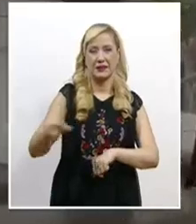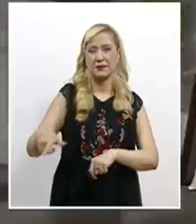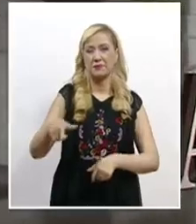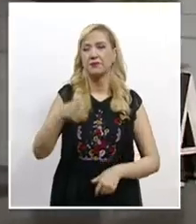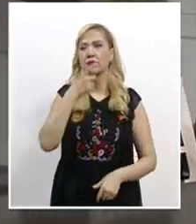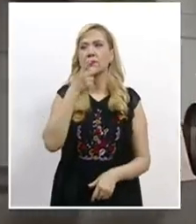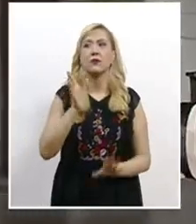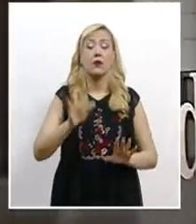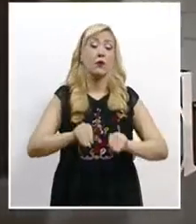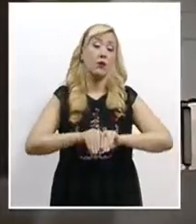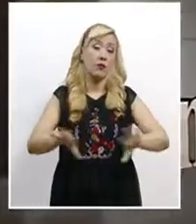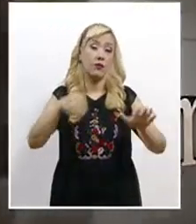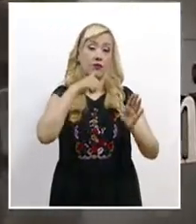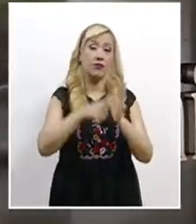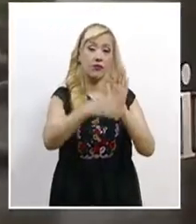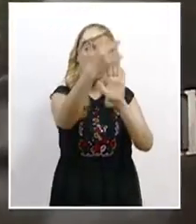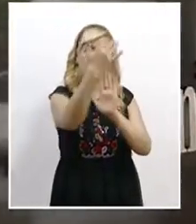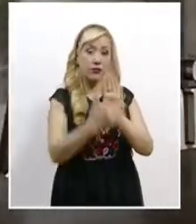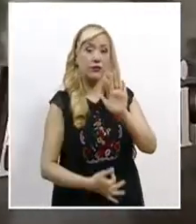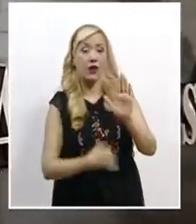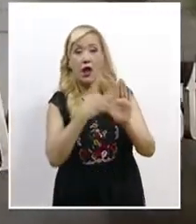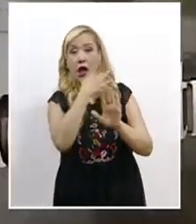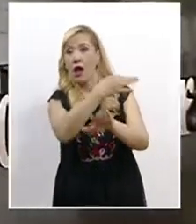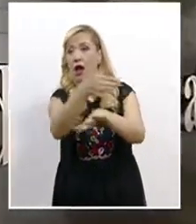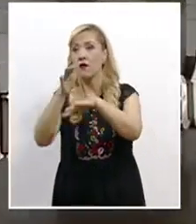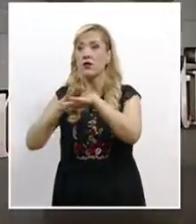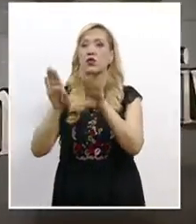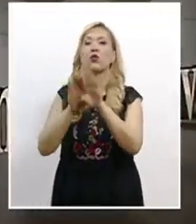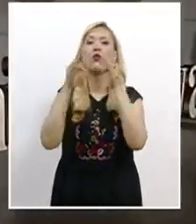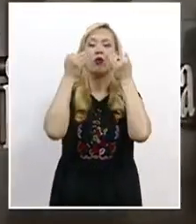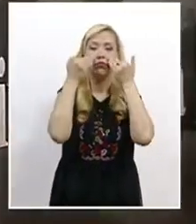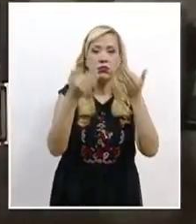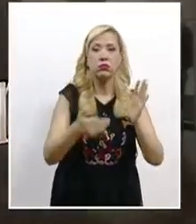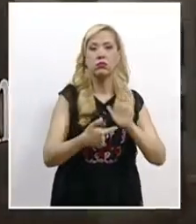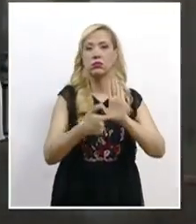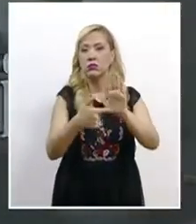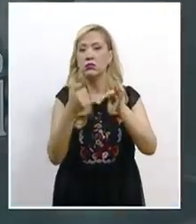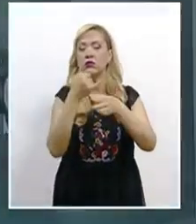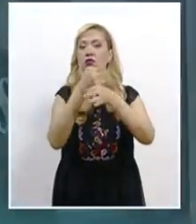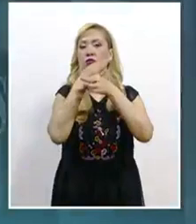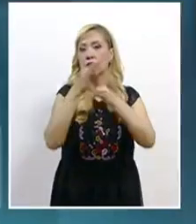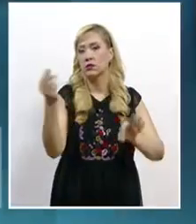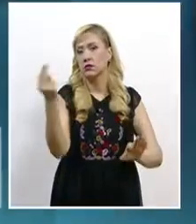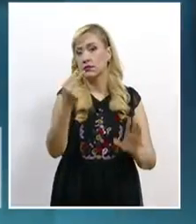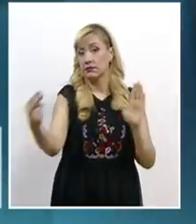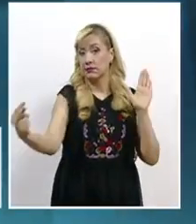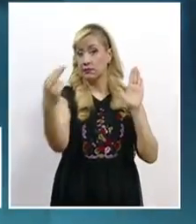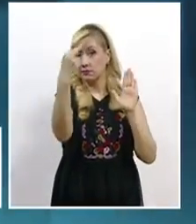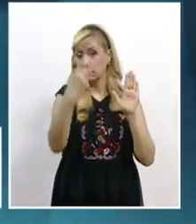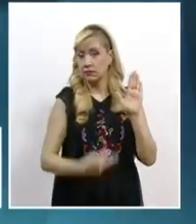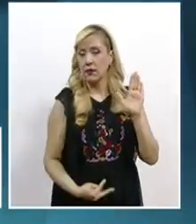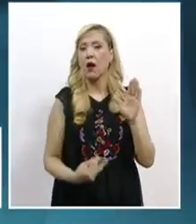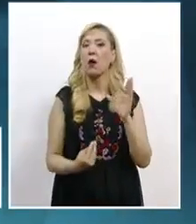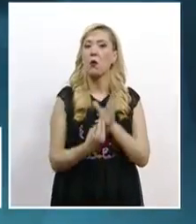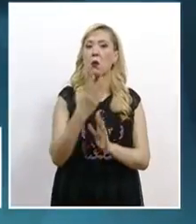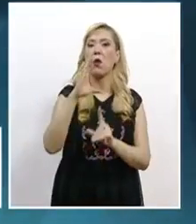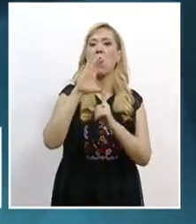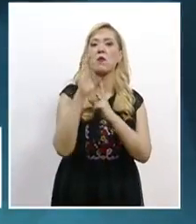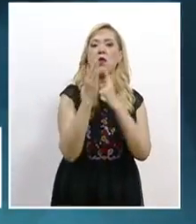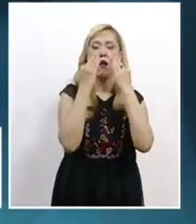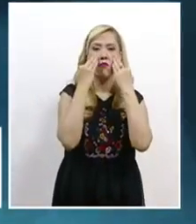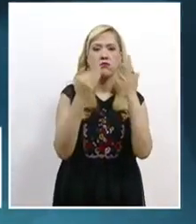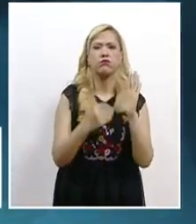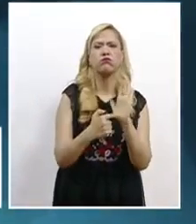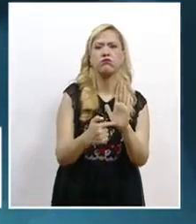acuerdo que establece las disposiciones en materia de transparencia y acceso a la información pública. Contempla la creación de un comité de transparencia